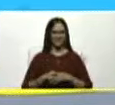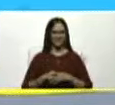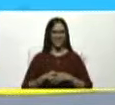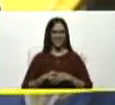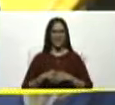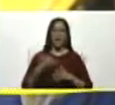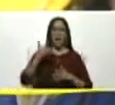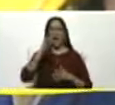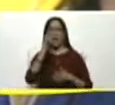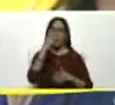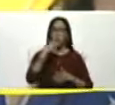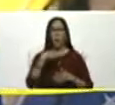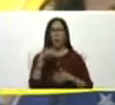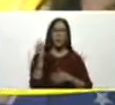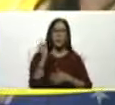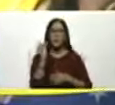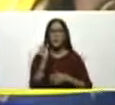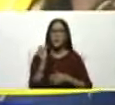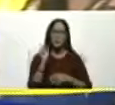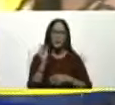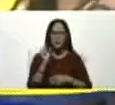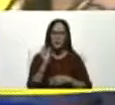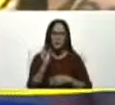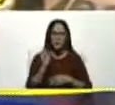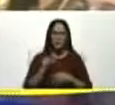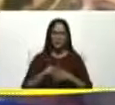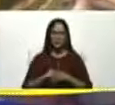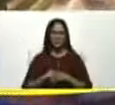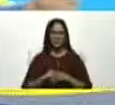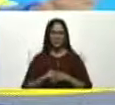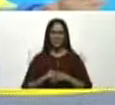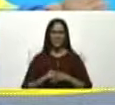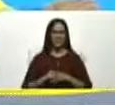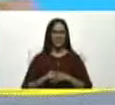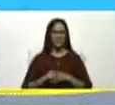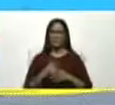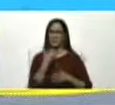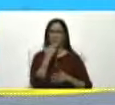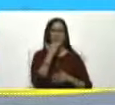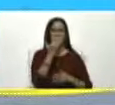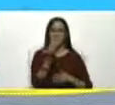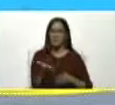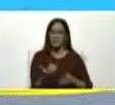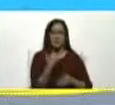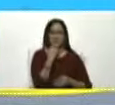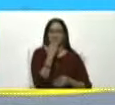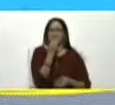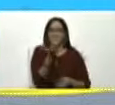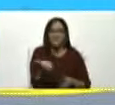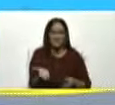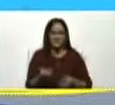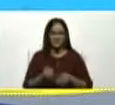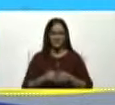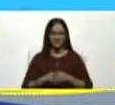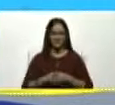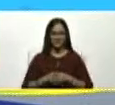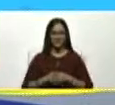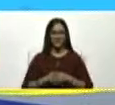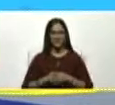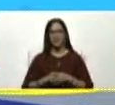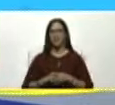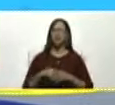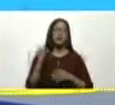Ay, pobre Perolito, quedó inservible, quedó inservible.